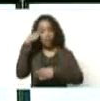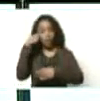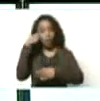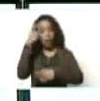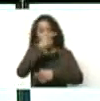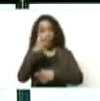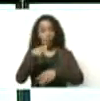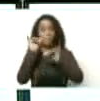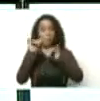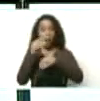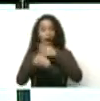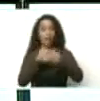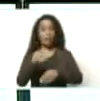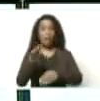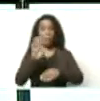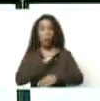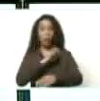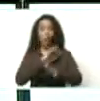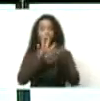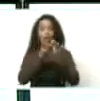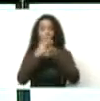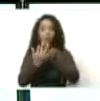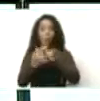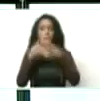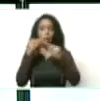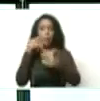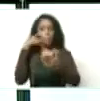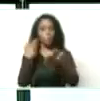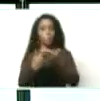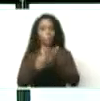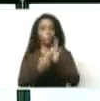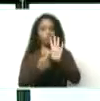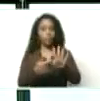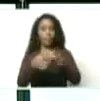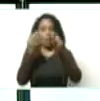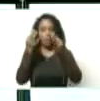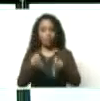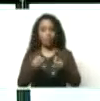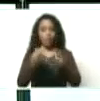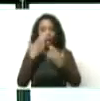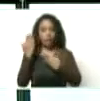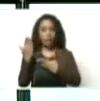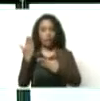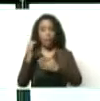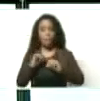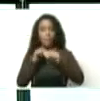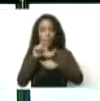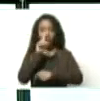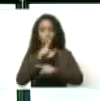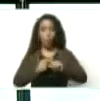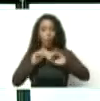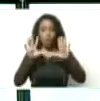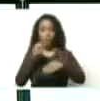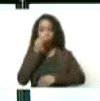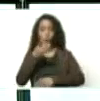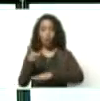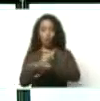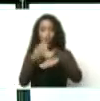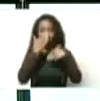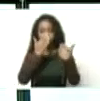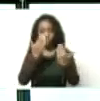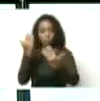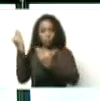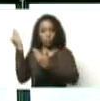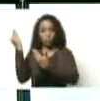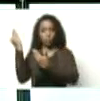gente misma hace en su barrio para mostrar la efectividad en el arranque del 1 por 10 del buen gobierno adelante